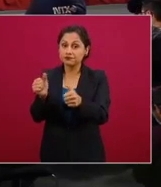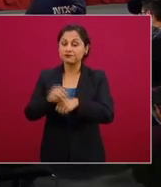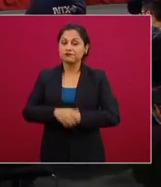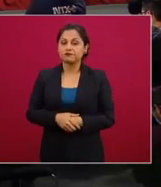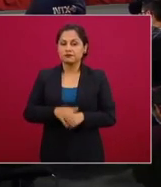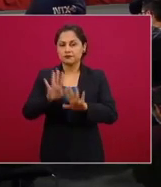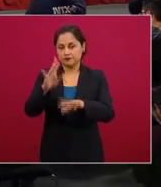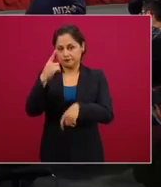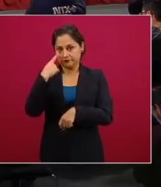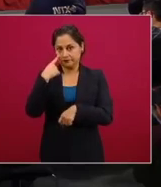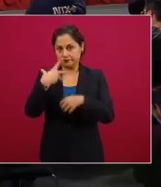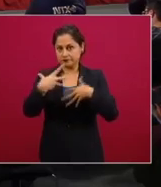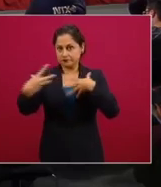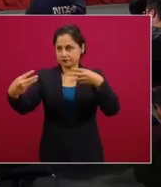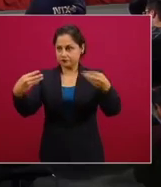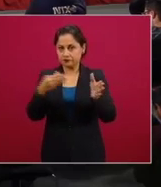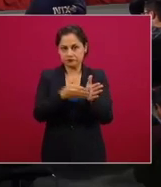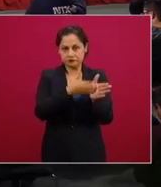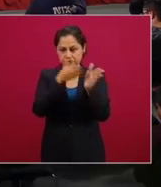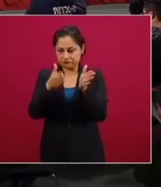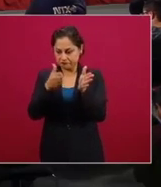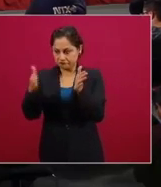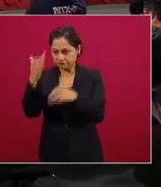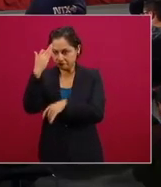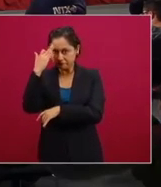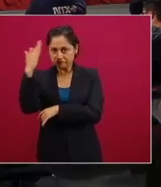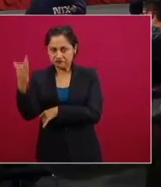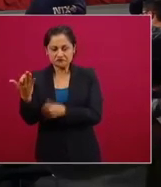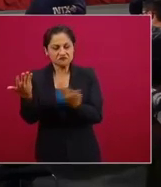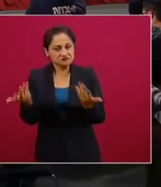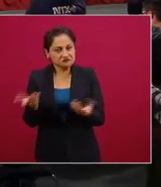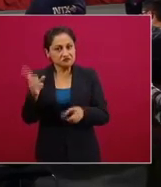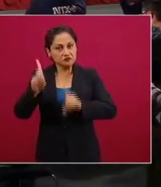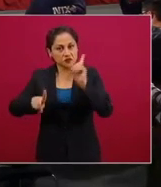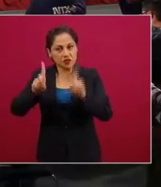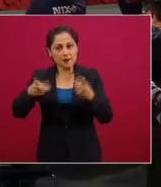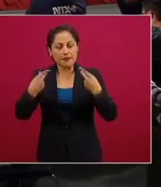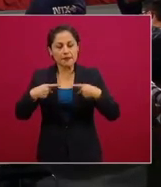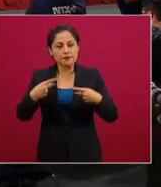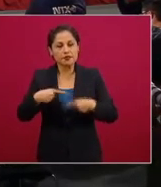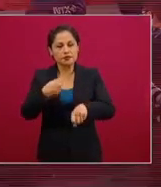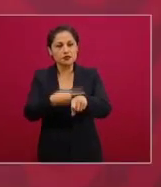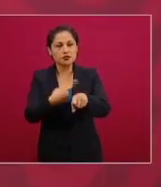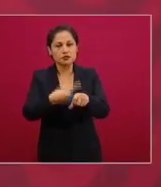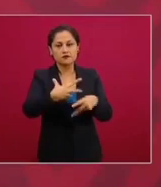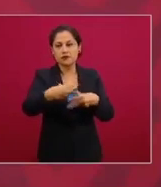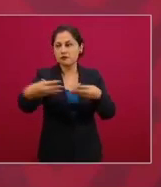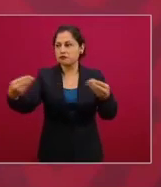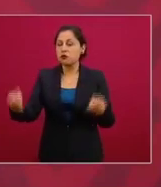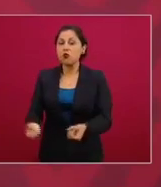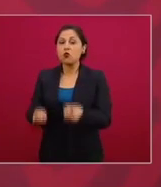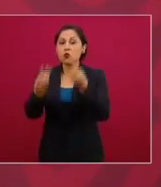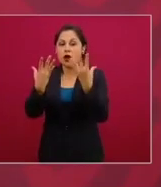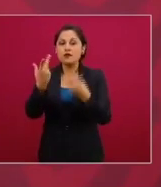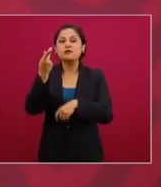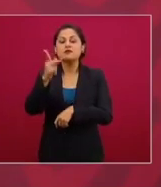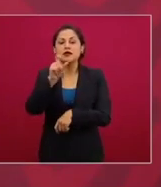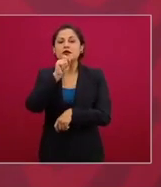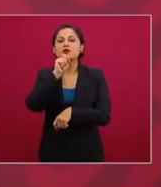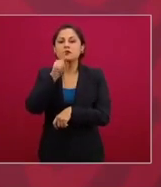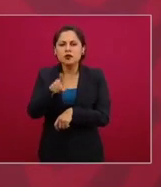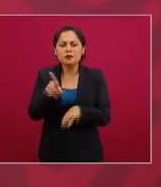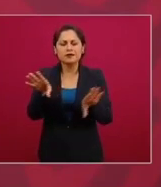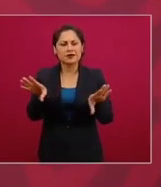la epidemia se caracterizan no solamente por el número de casos. Saludos a todos los que van llegando a la transmisión. La dinámica de la transmisión. Denle like como lleguen.